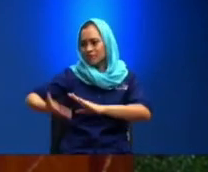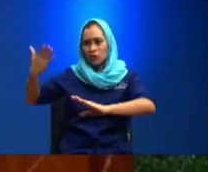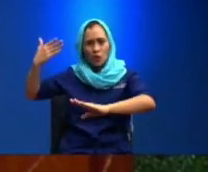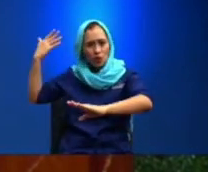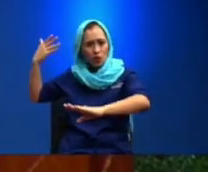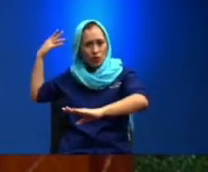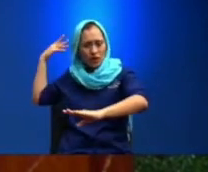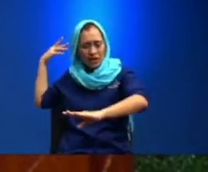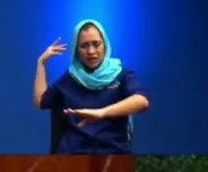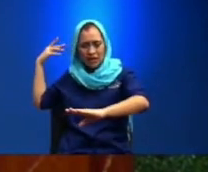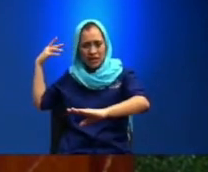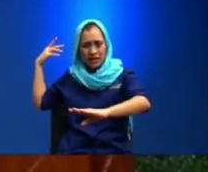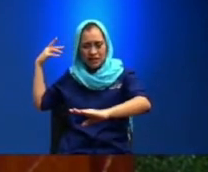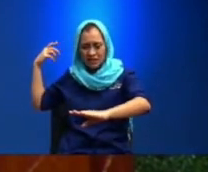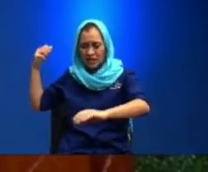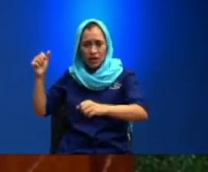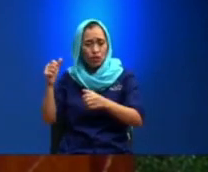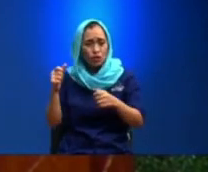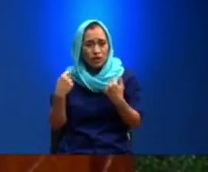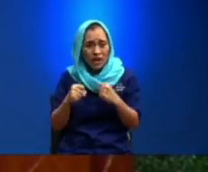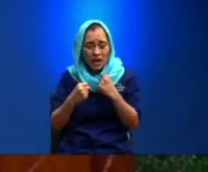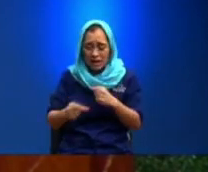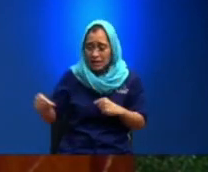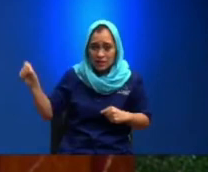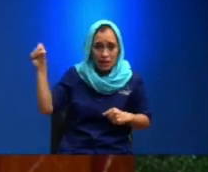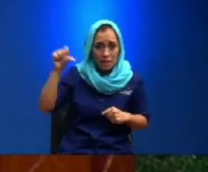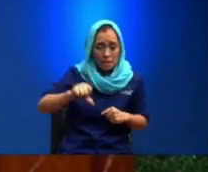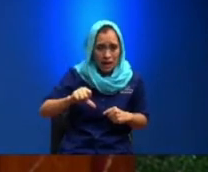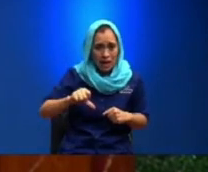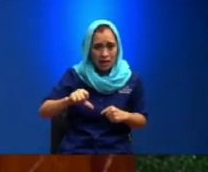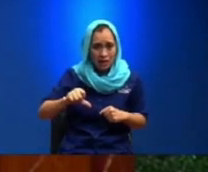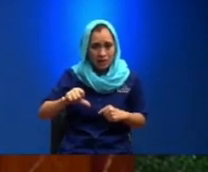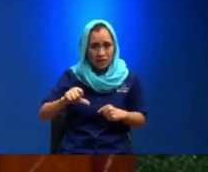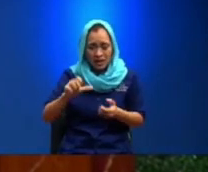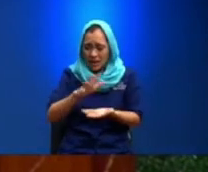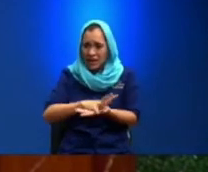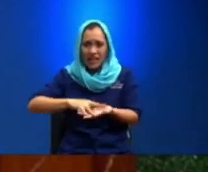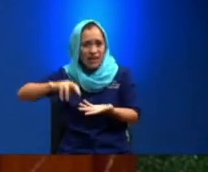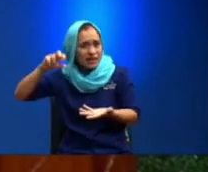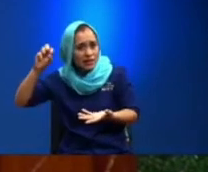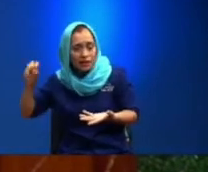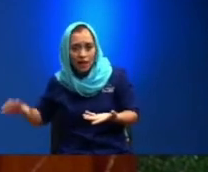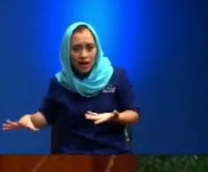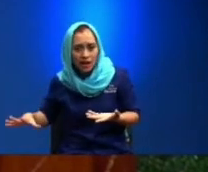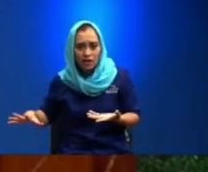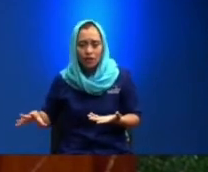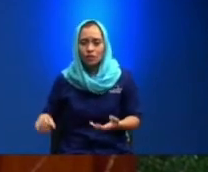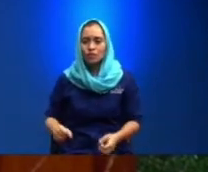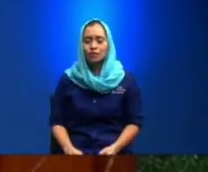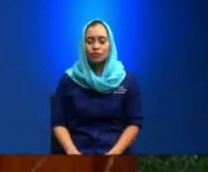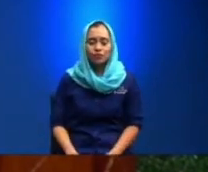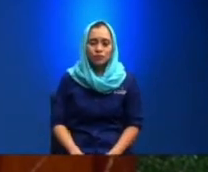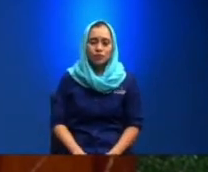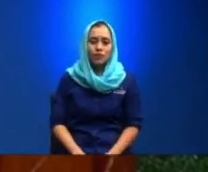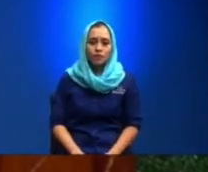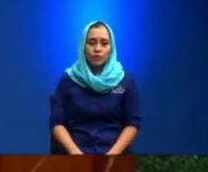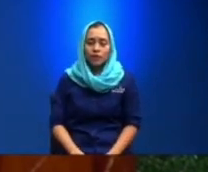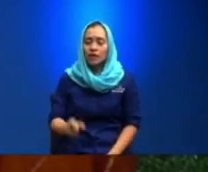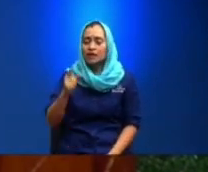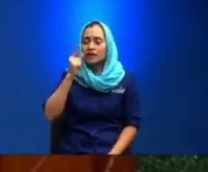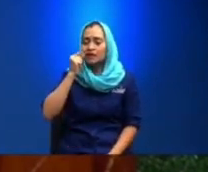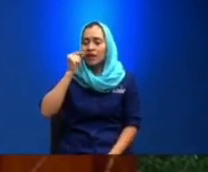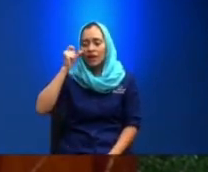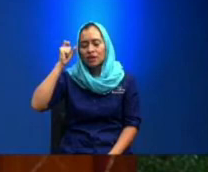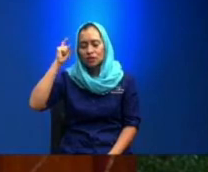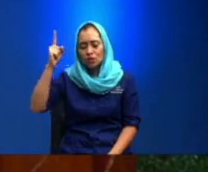aquello que nos daña para esta correcta evolución en el conocimiento tuyo señor